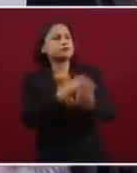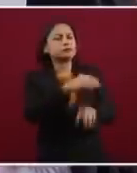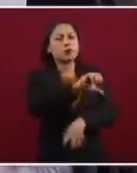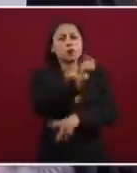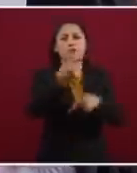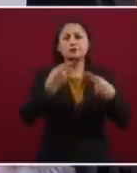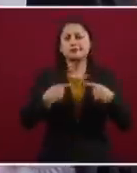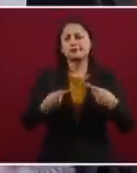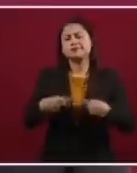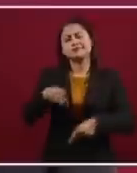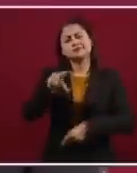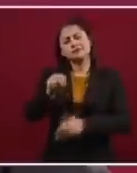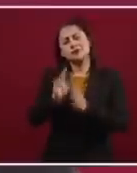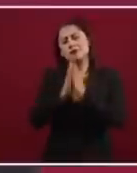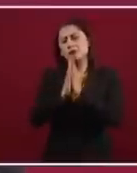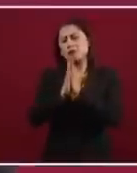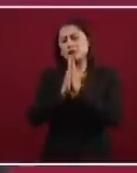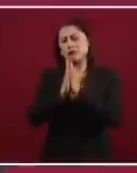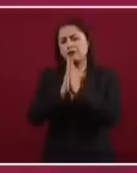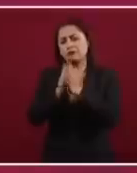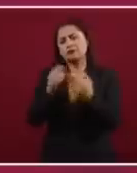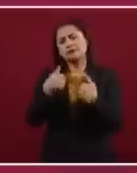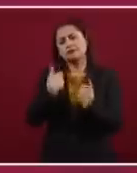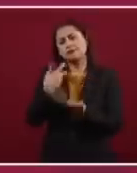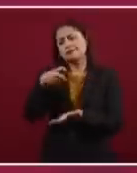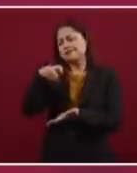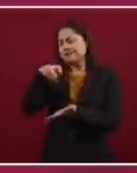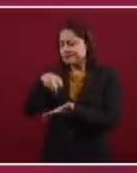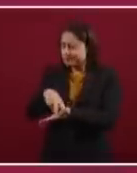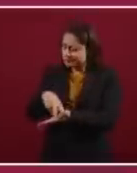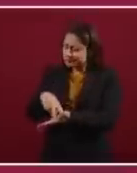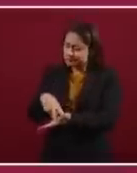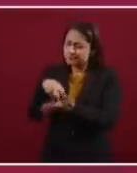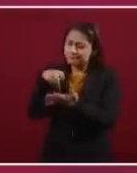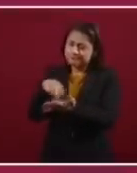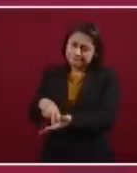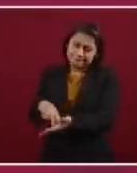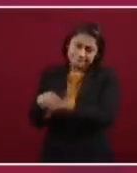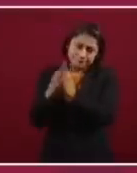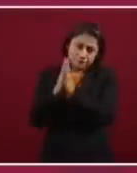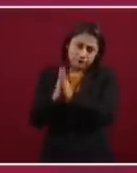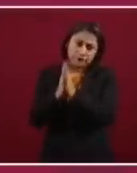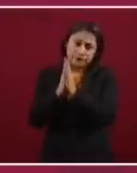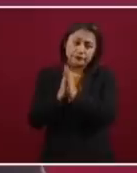se los pido así de manera muy fraterna